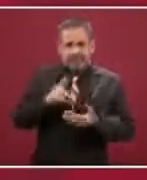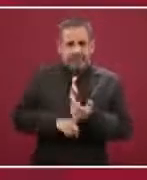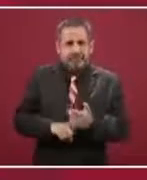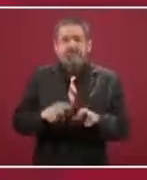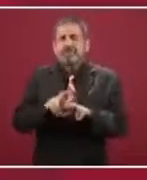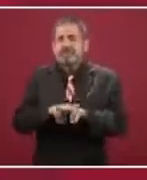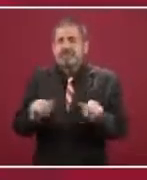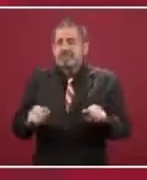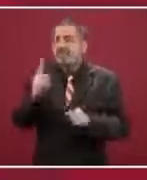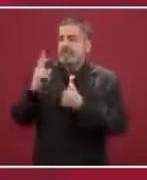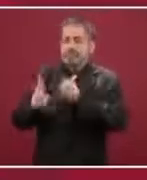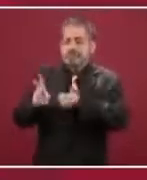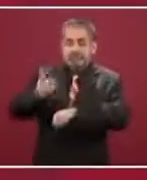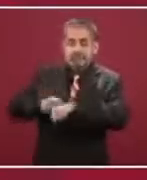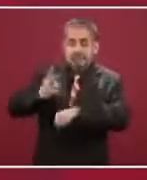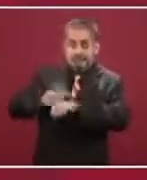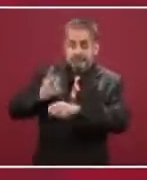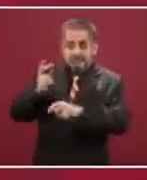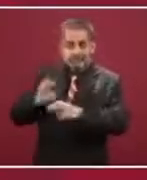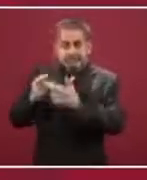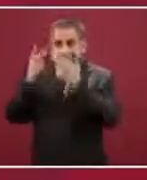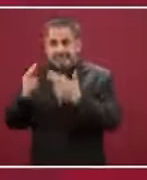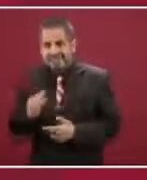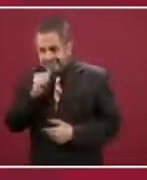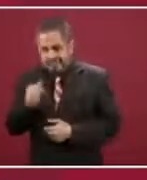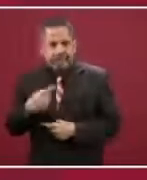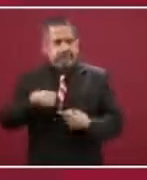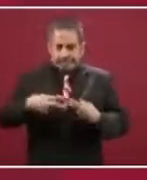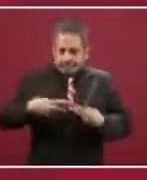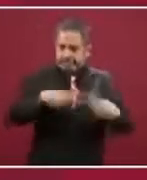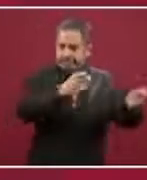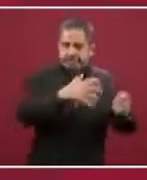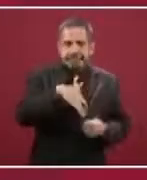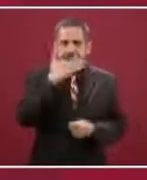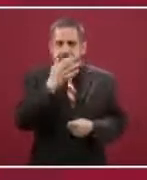solo vidrio, a pesar de que nos robaron la presidencia.